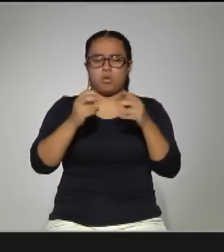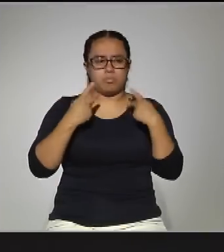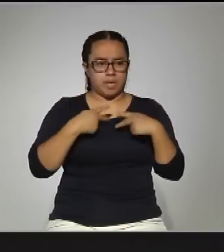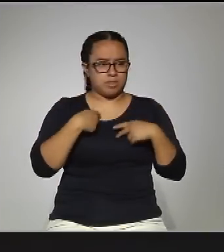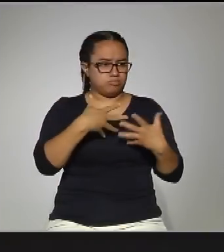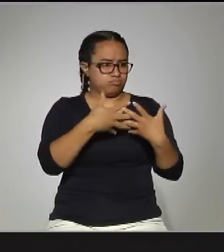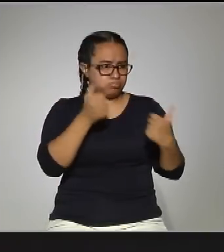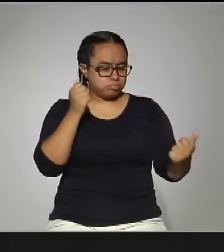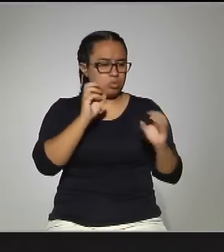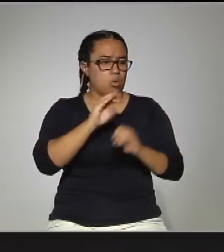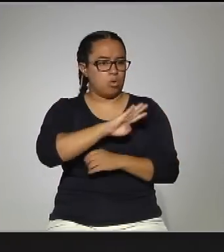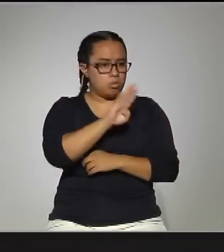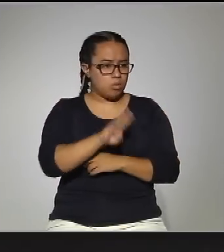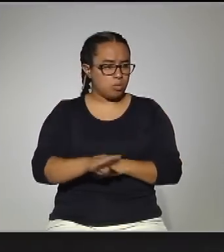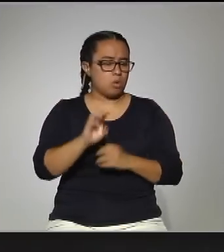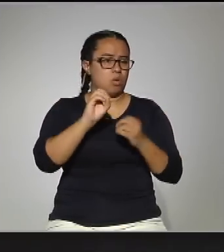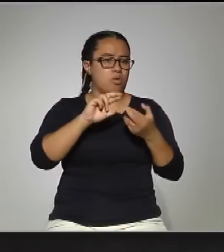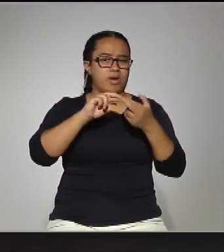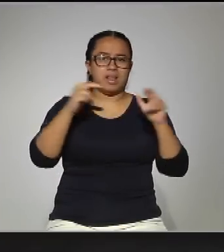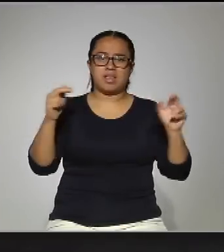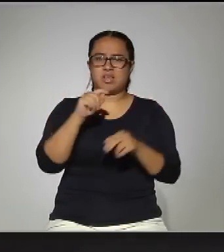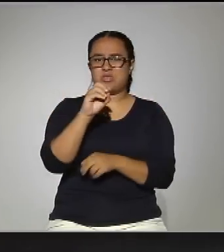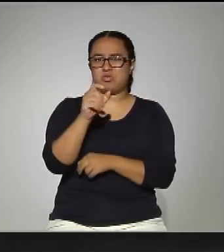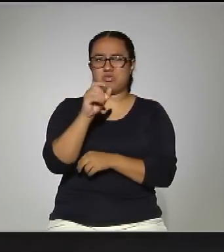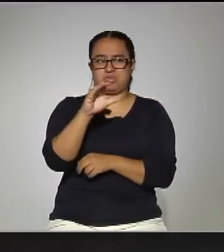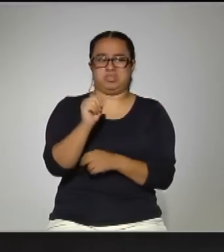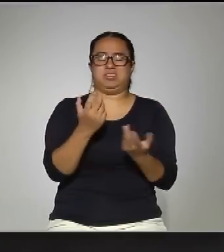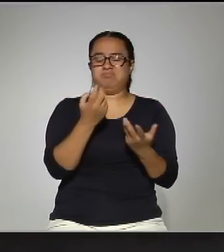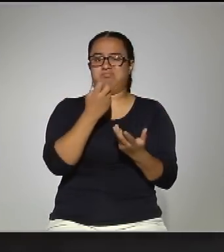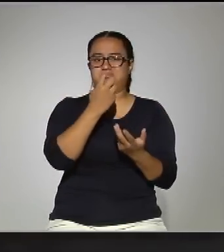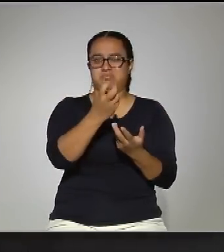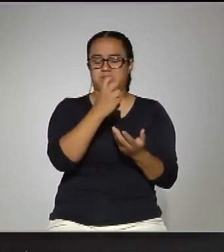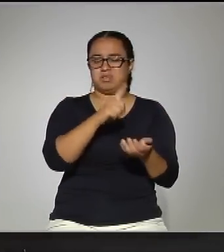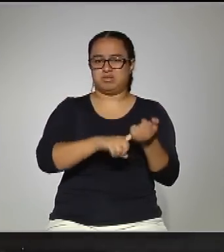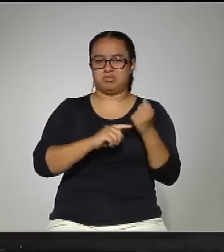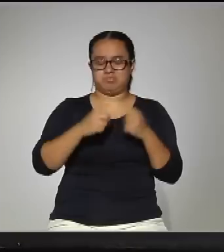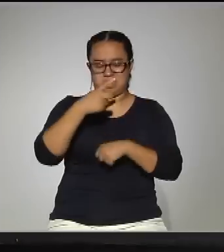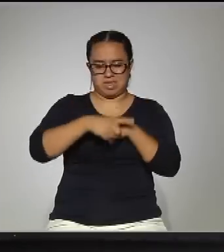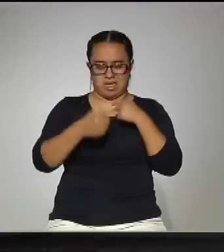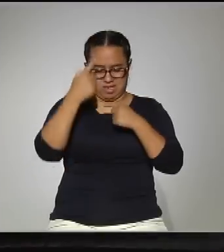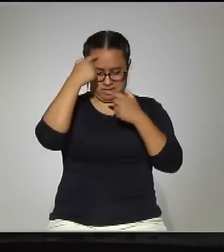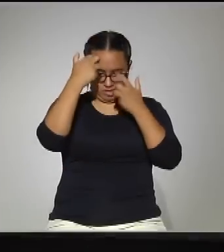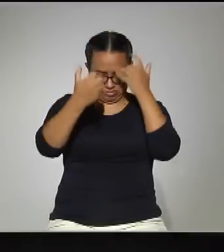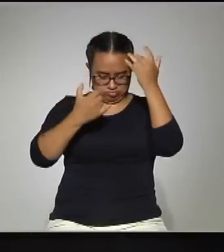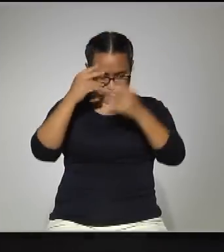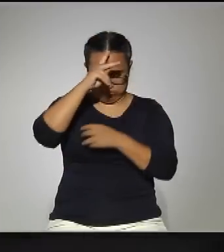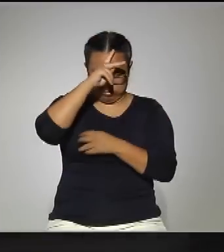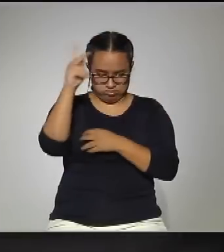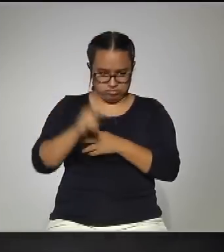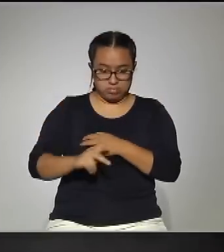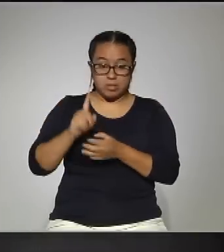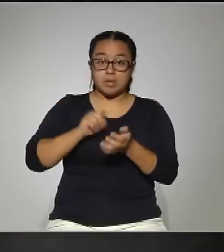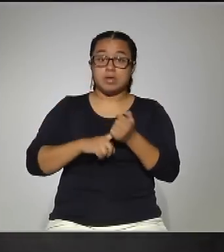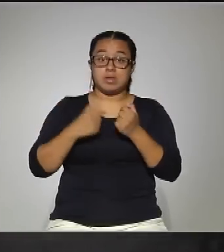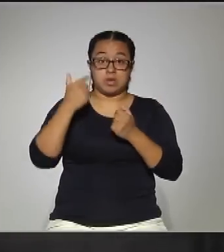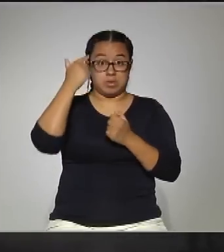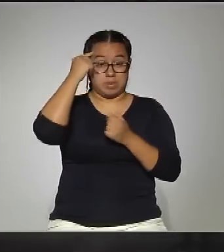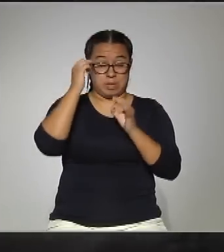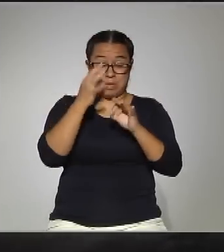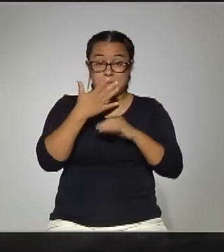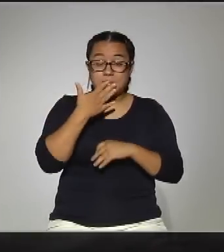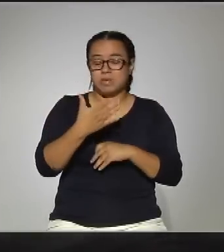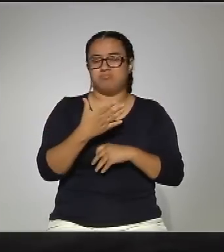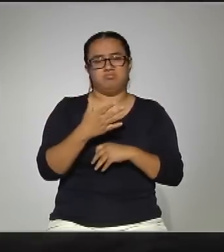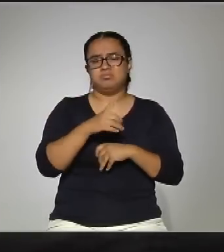o relaciones tóxicas. Este tipo de maltrato psicológico afecta profundamente el bienestar mental y